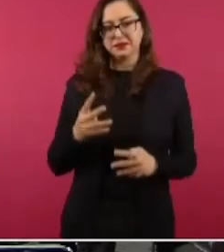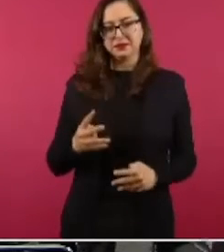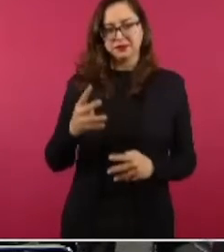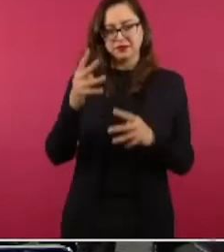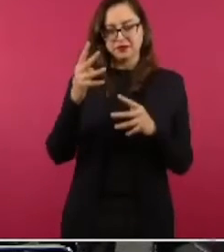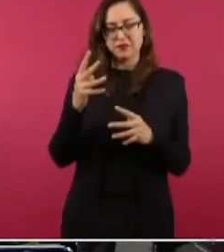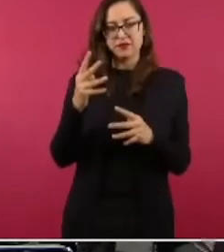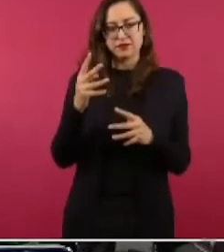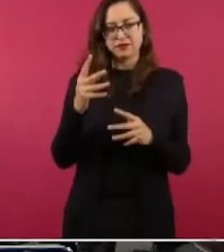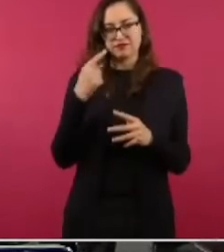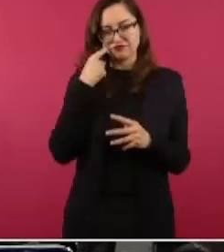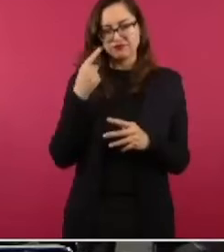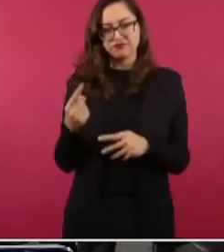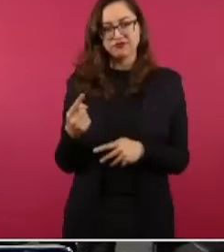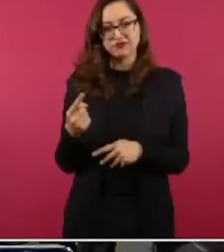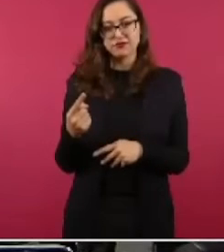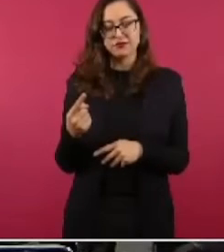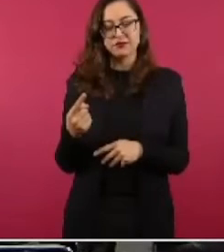Mire.